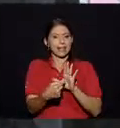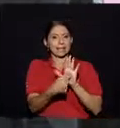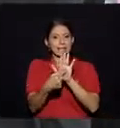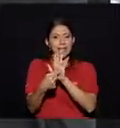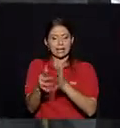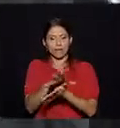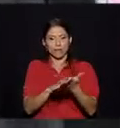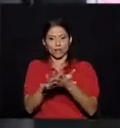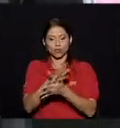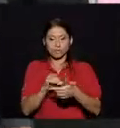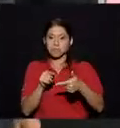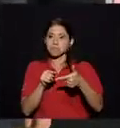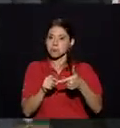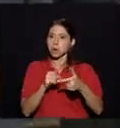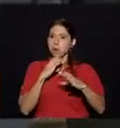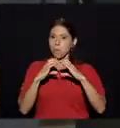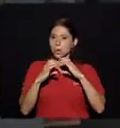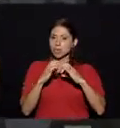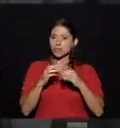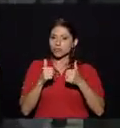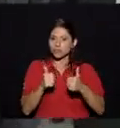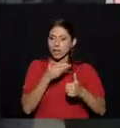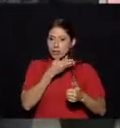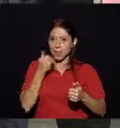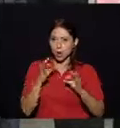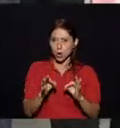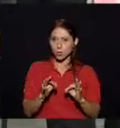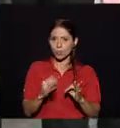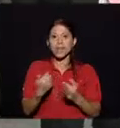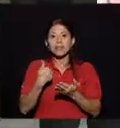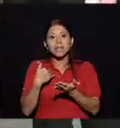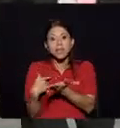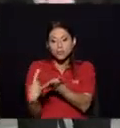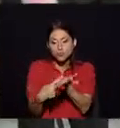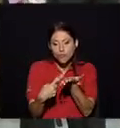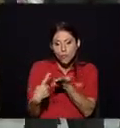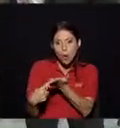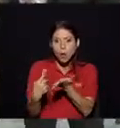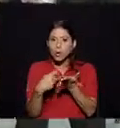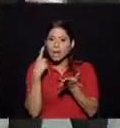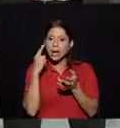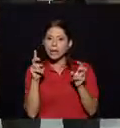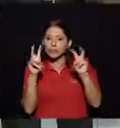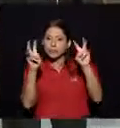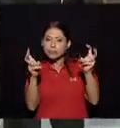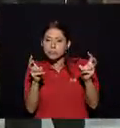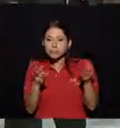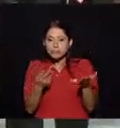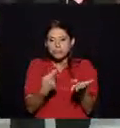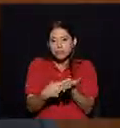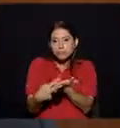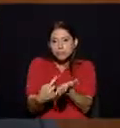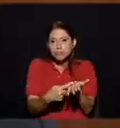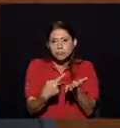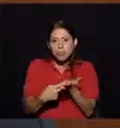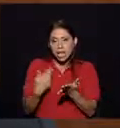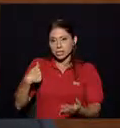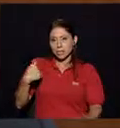confusas. Posteriormente la comunicación era mejor, teníamos un foro donde podíamos llegar con temas específicos donde el